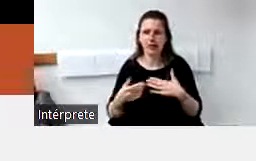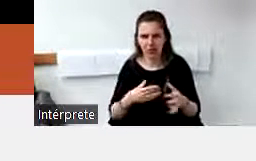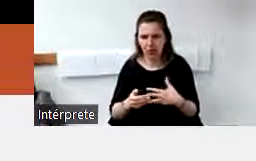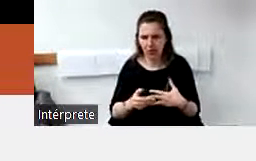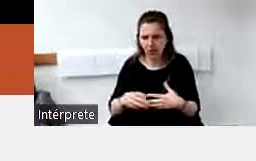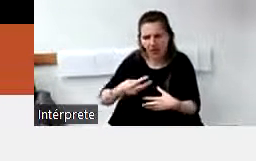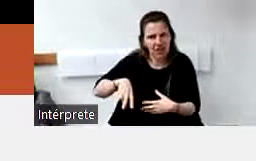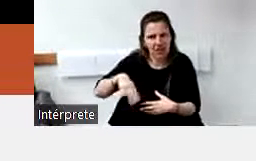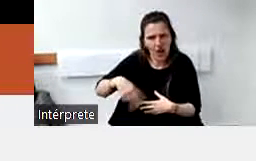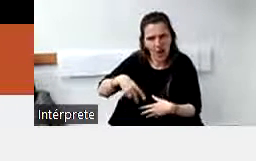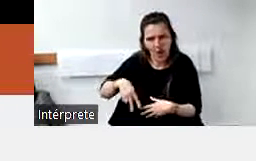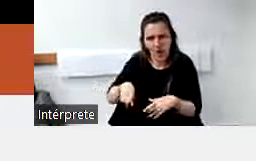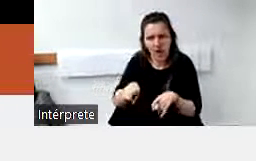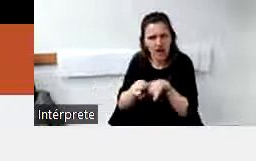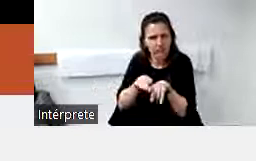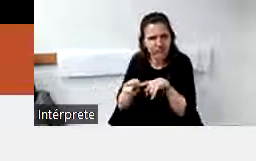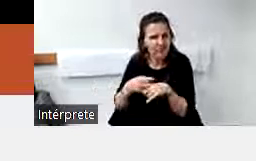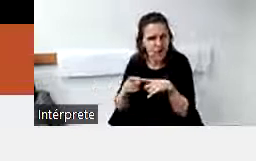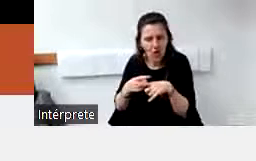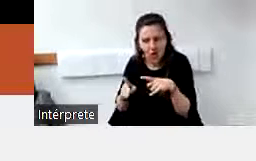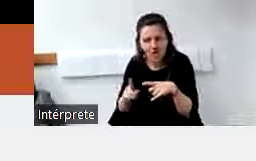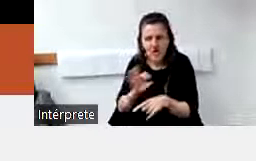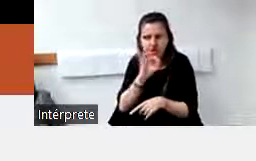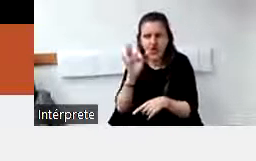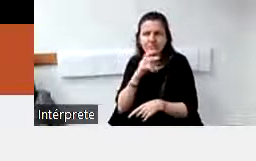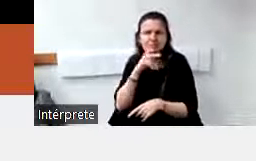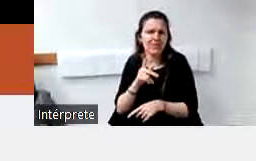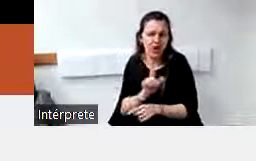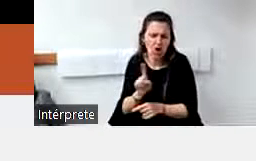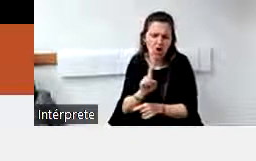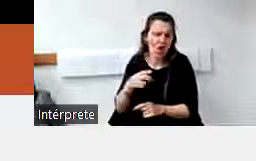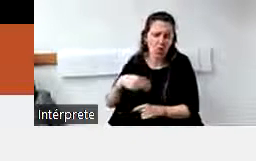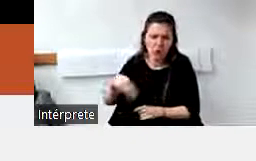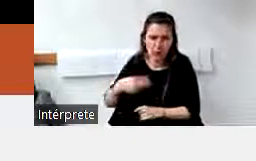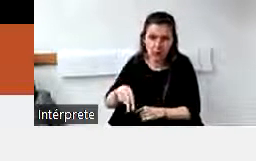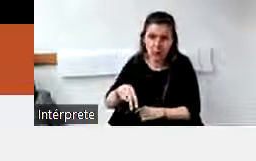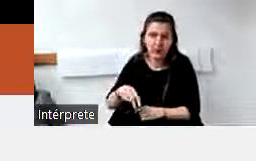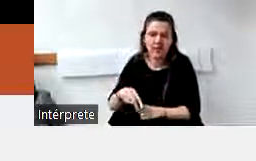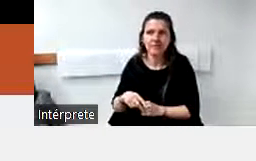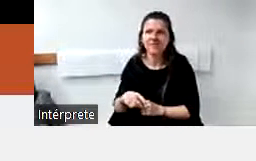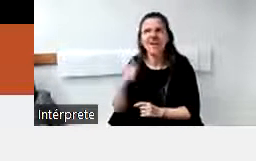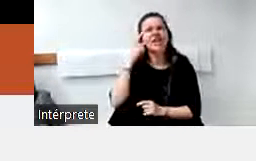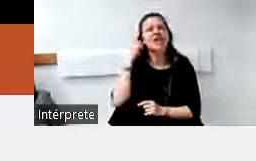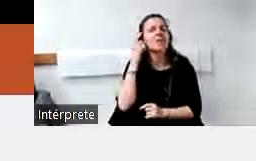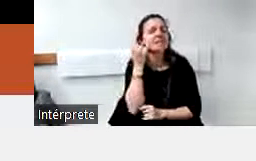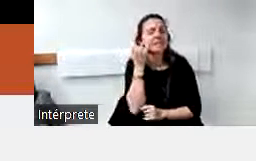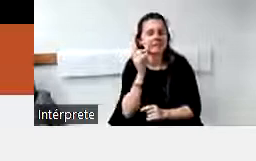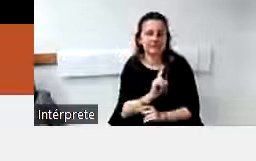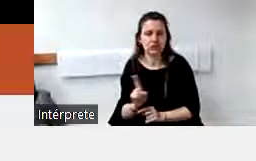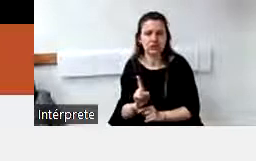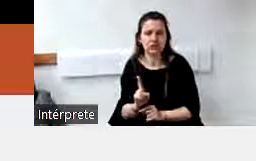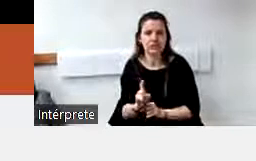tener hijos. No piensa en eso. Todas estas palabras,